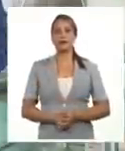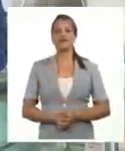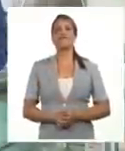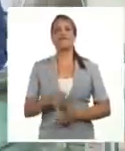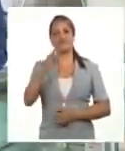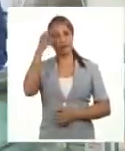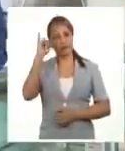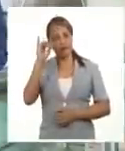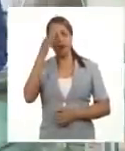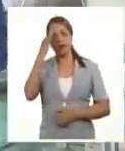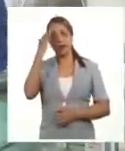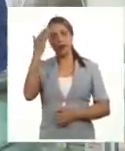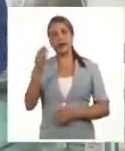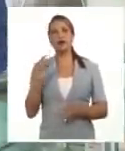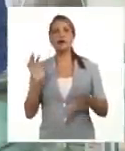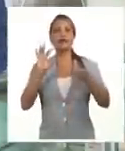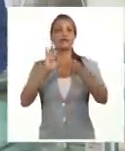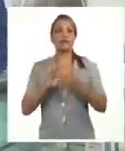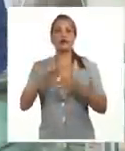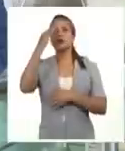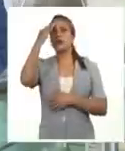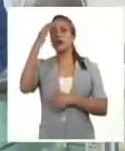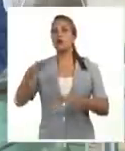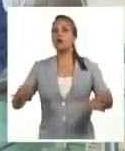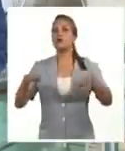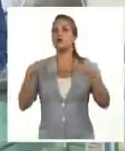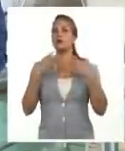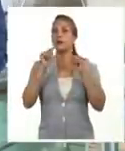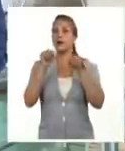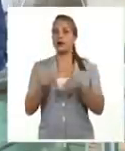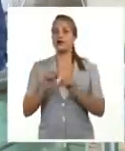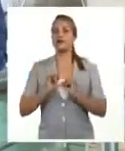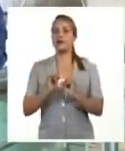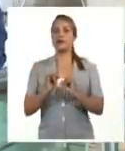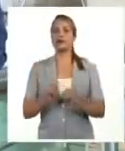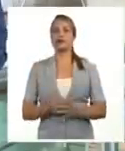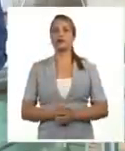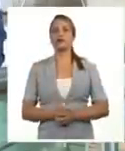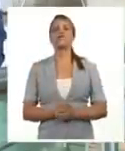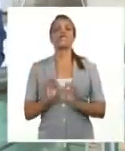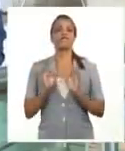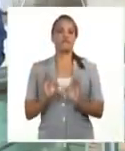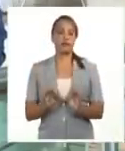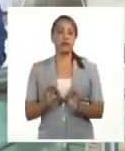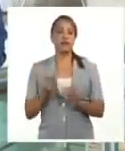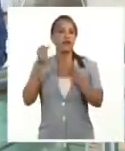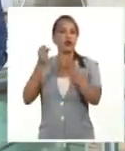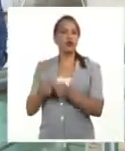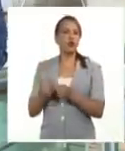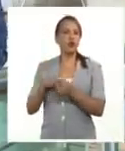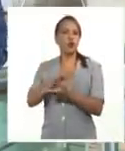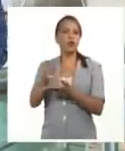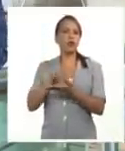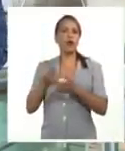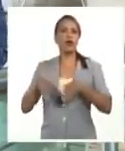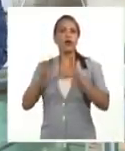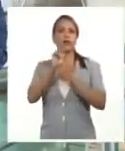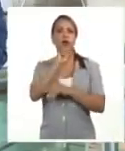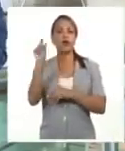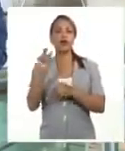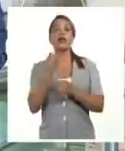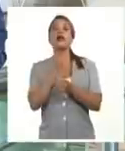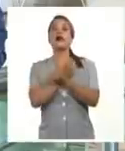Sí, gracias por este contacto y un saludo a la teleaudiencia de este espacio informativo. Efectivamente, me encuentro en el Hotel Habana Libre,